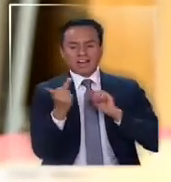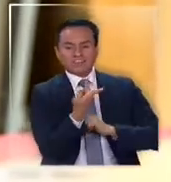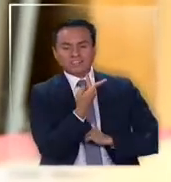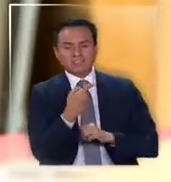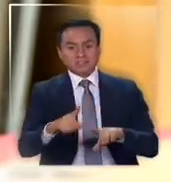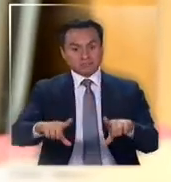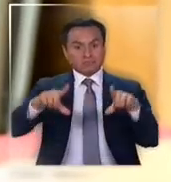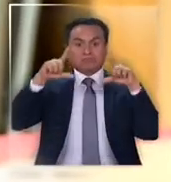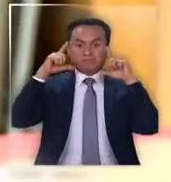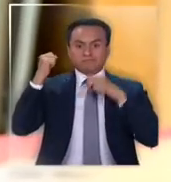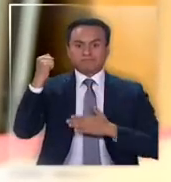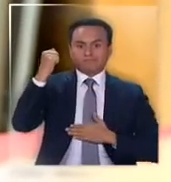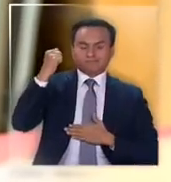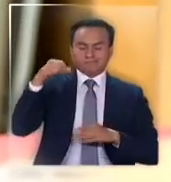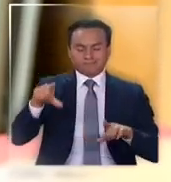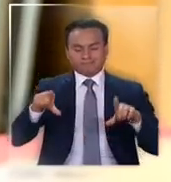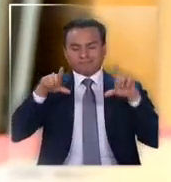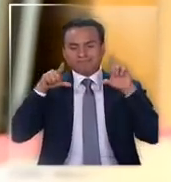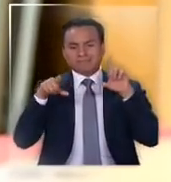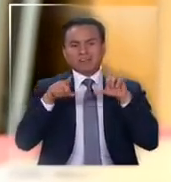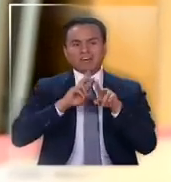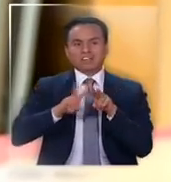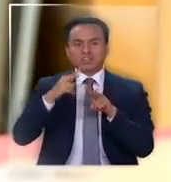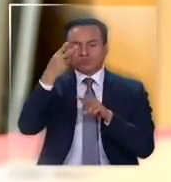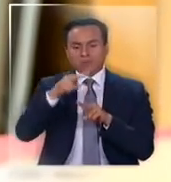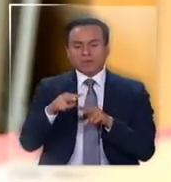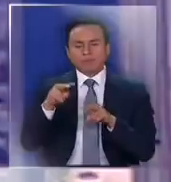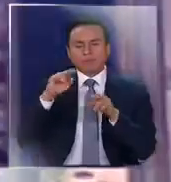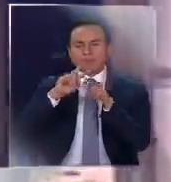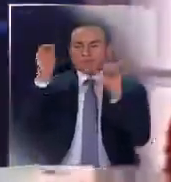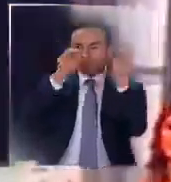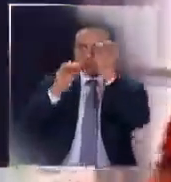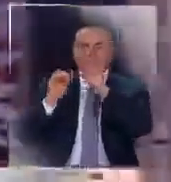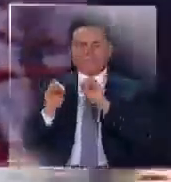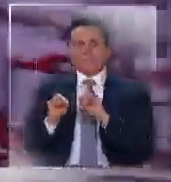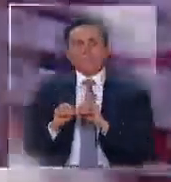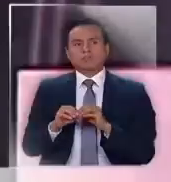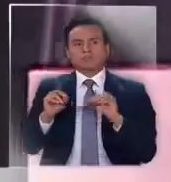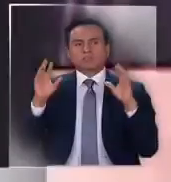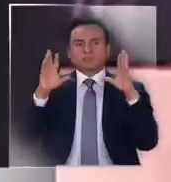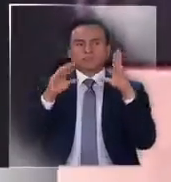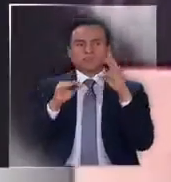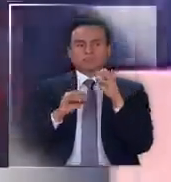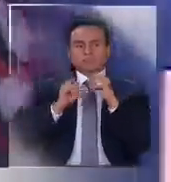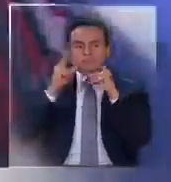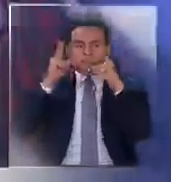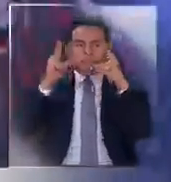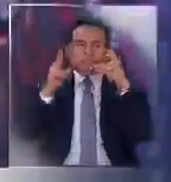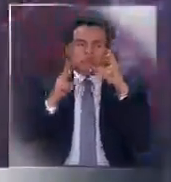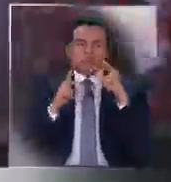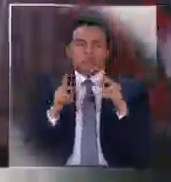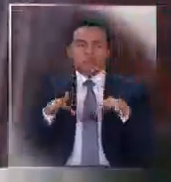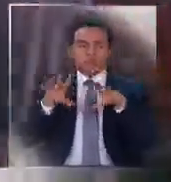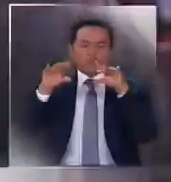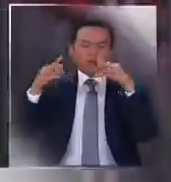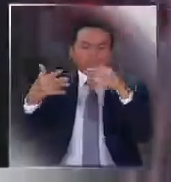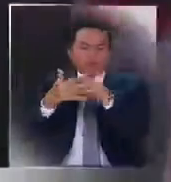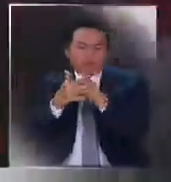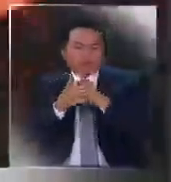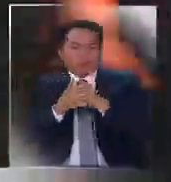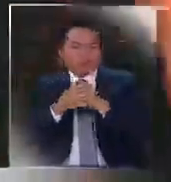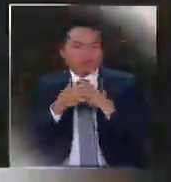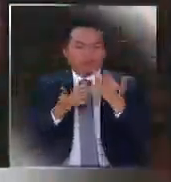protagonismo y realizaban sus propios montajes. Por las noches me despierto abrazada a la almohada y